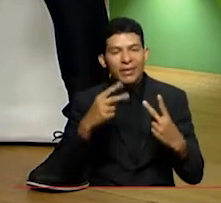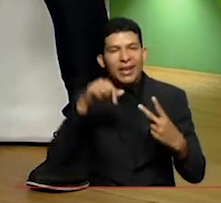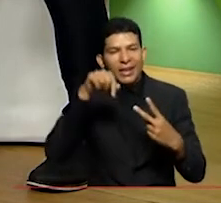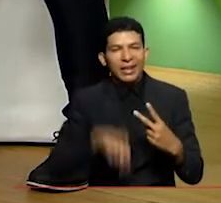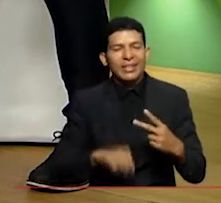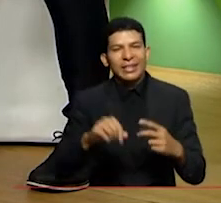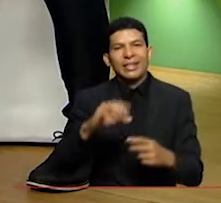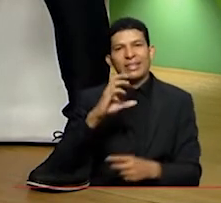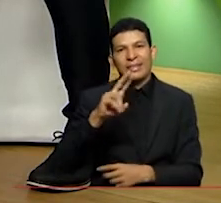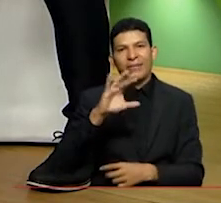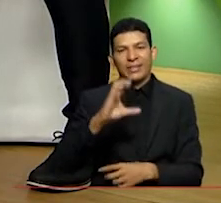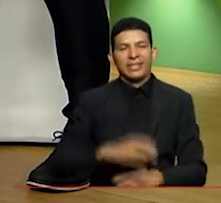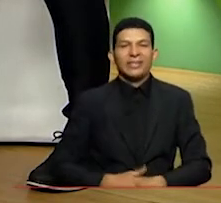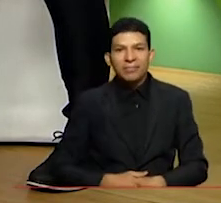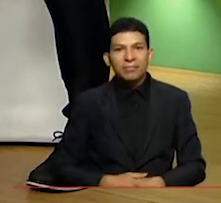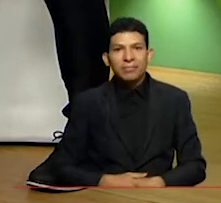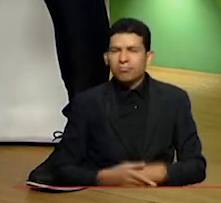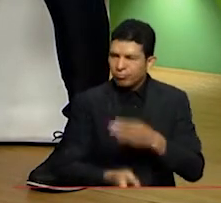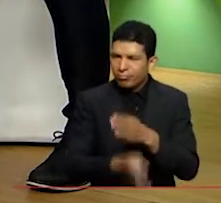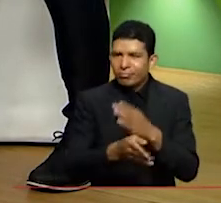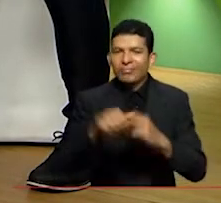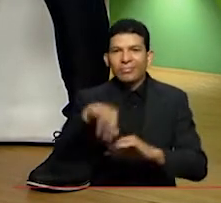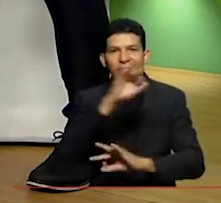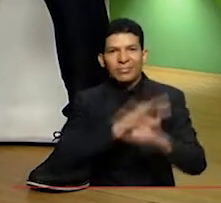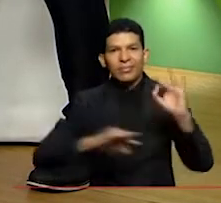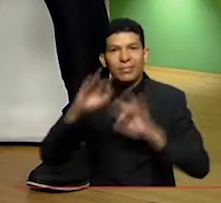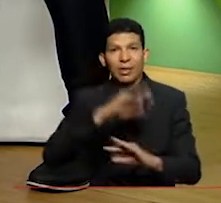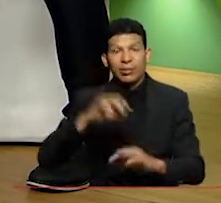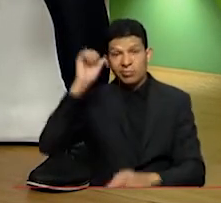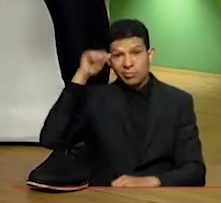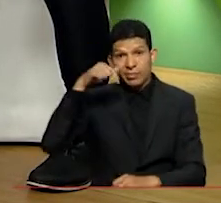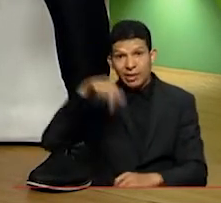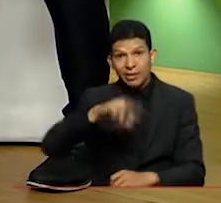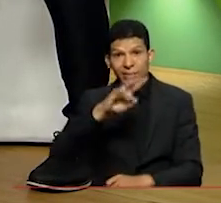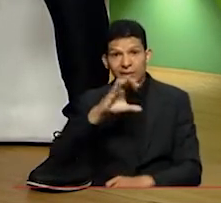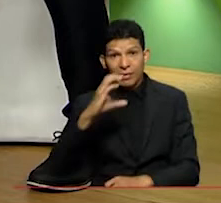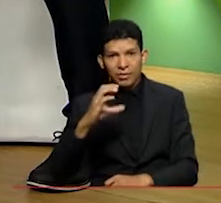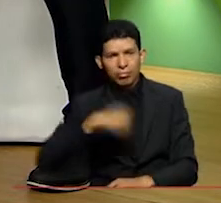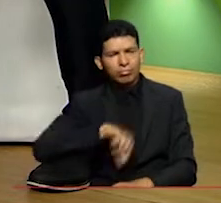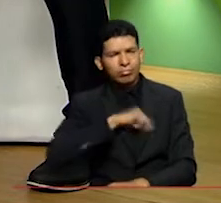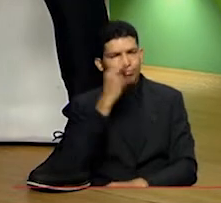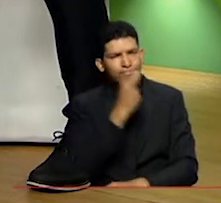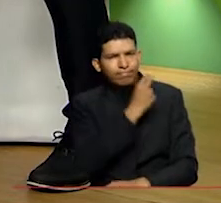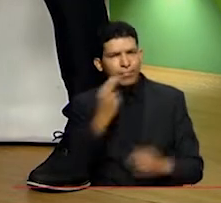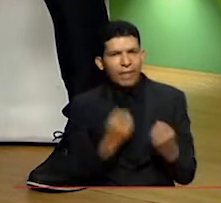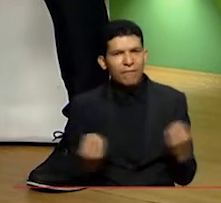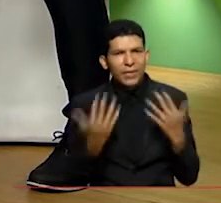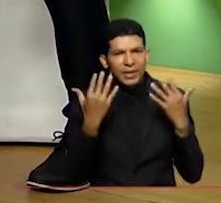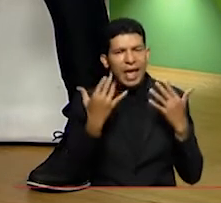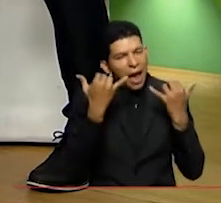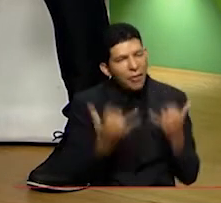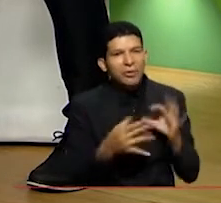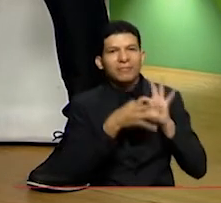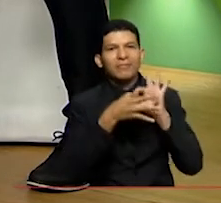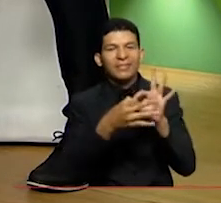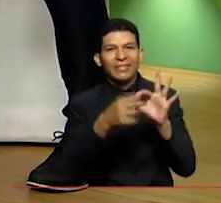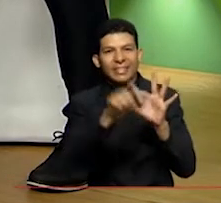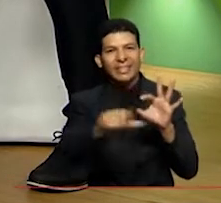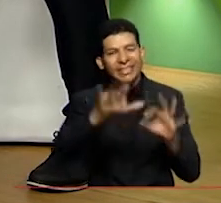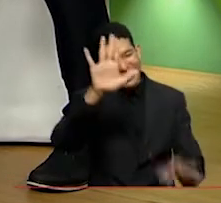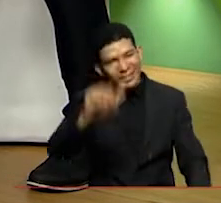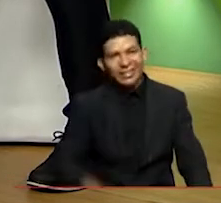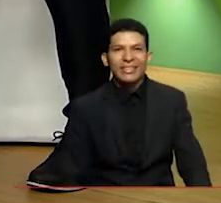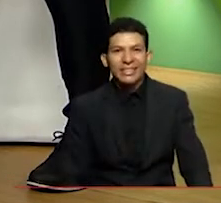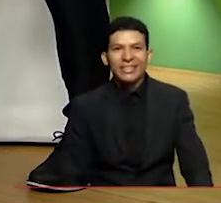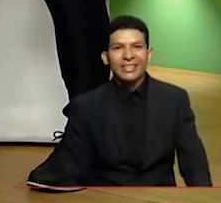barra informativo cvc sigan en sintonía de tele pacífico y recuerden que en la cvc estamos comprometidos con la vida y ahora más cerca de la gente hasta la